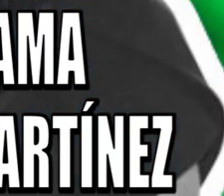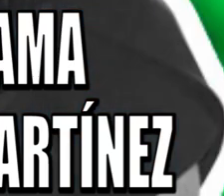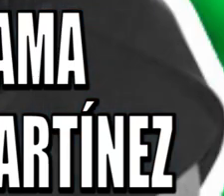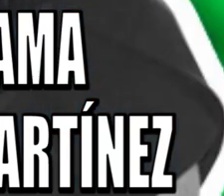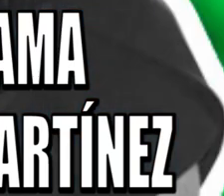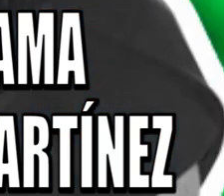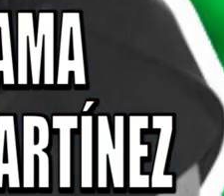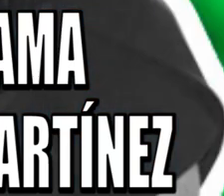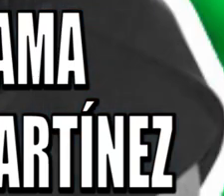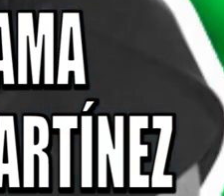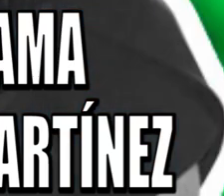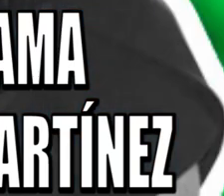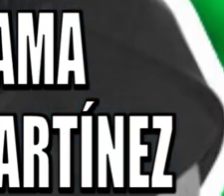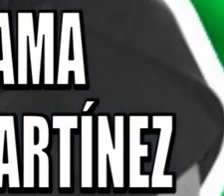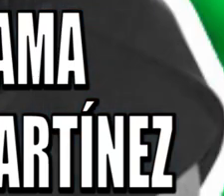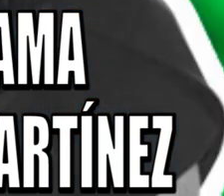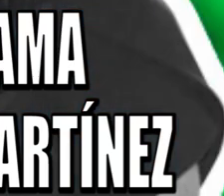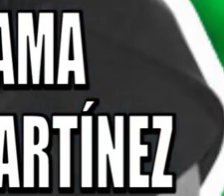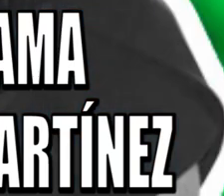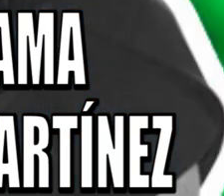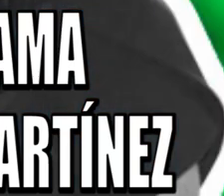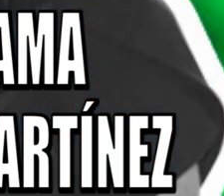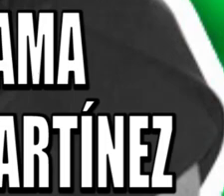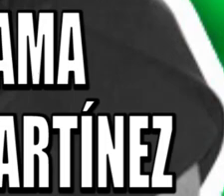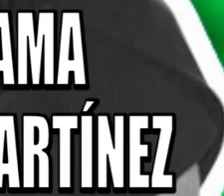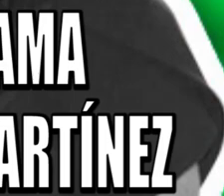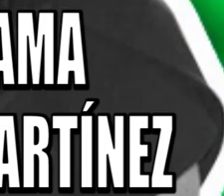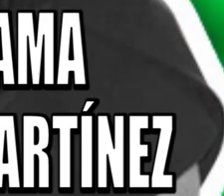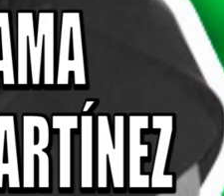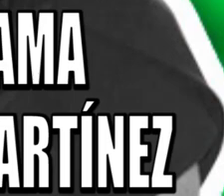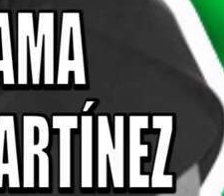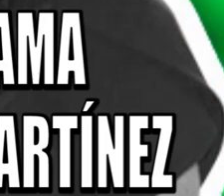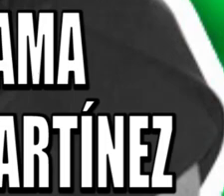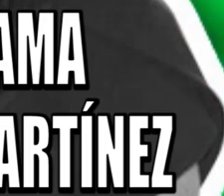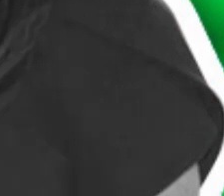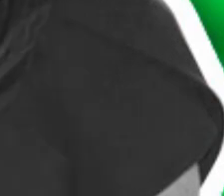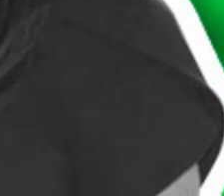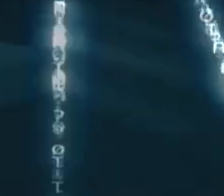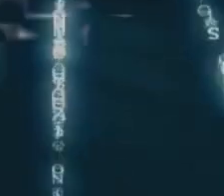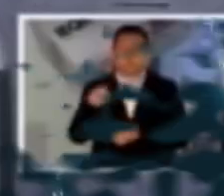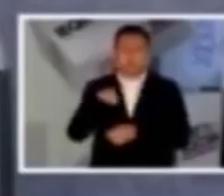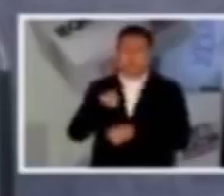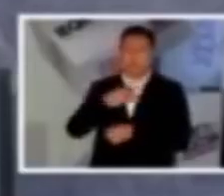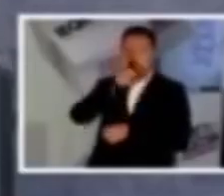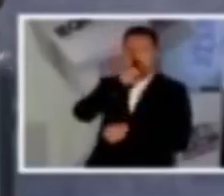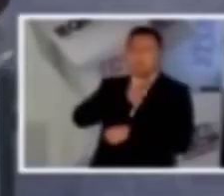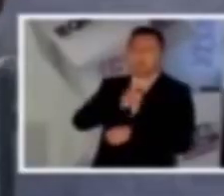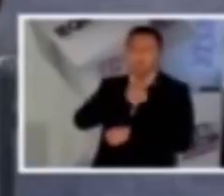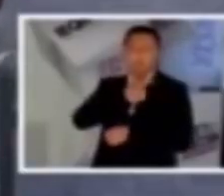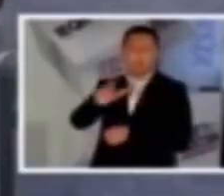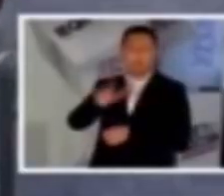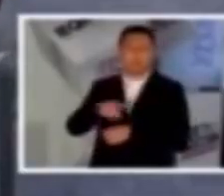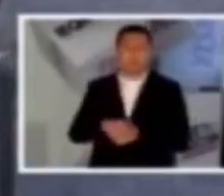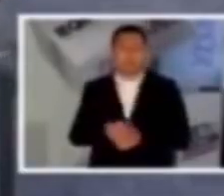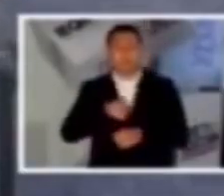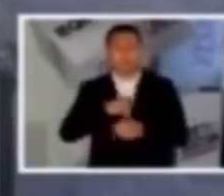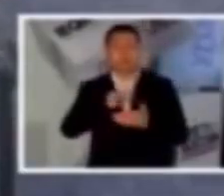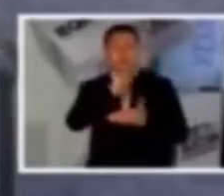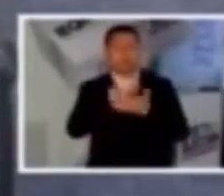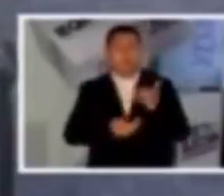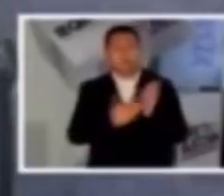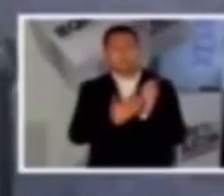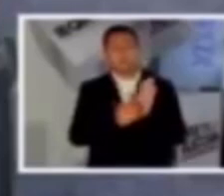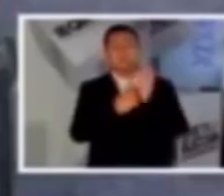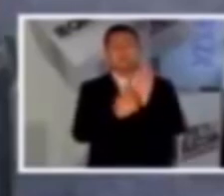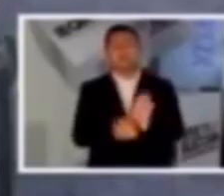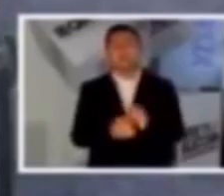Mara Lezama y a su patrón, Jorge Emilio González Martínez, el Niño Verde. Aquí están las facturas de dos vehículos de